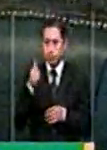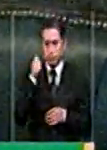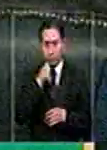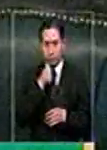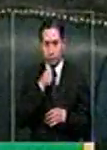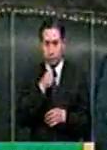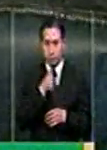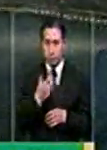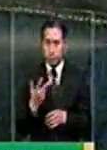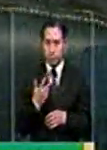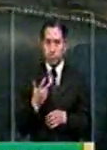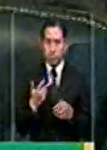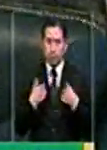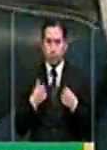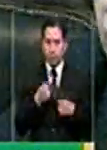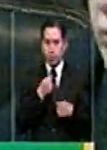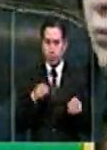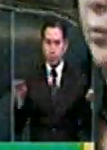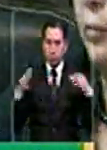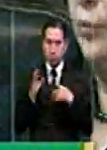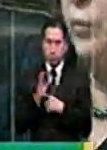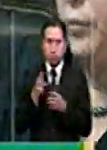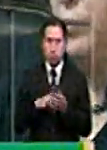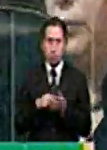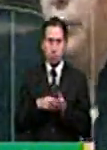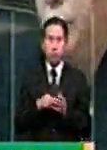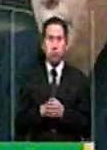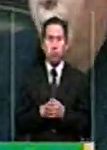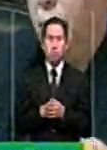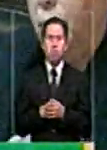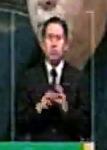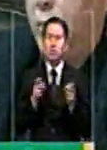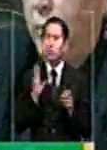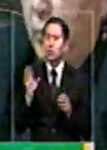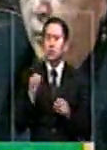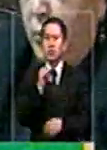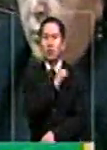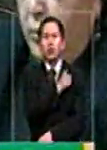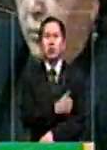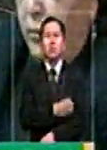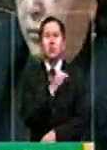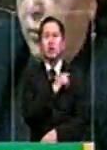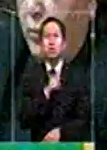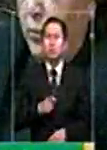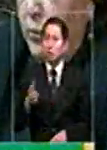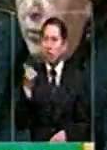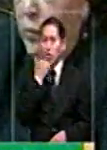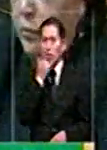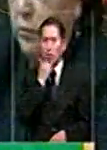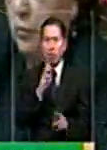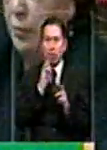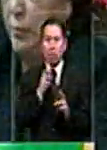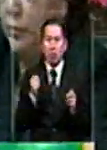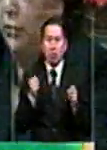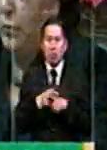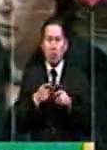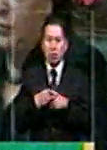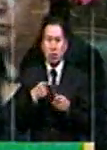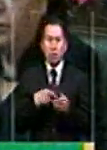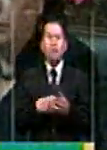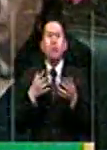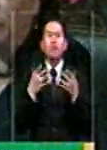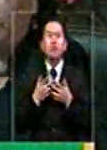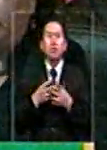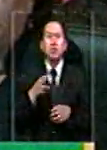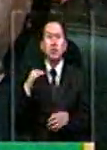Betty Yañique, Sonia Brito y Valeria Silva sobre contradicciones de autoridades municipales en el tema de la empresa Terza, que se encarga